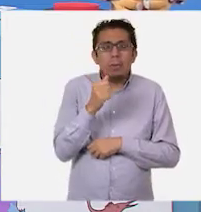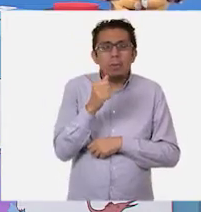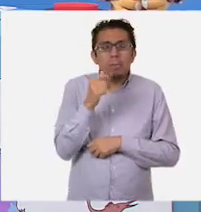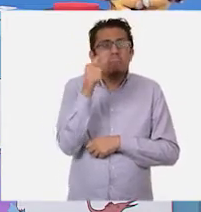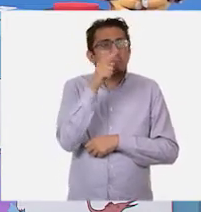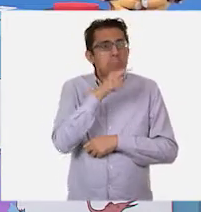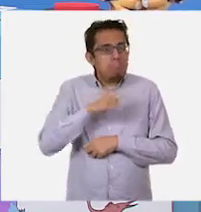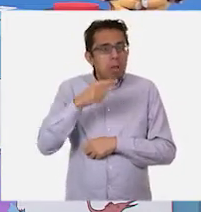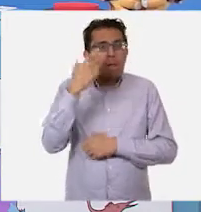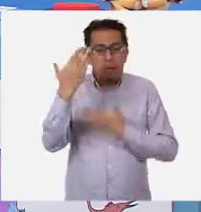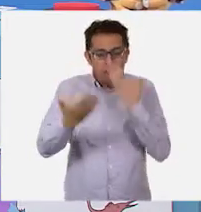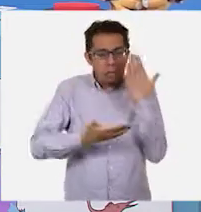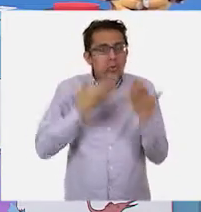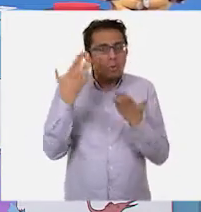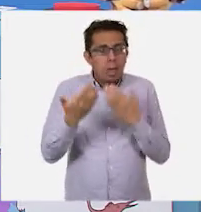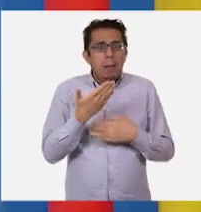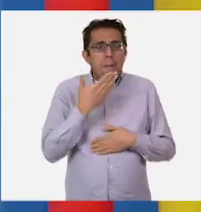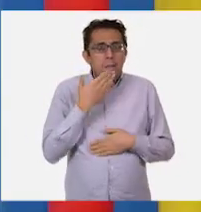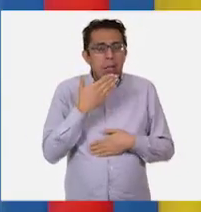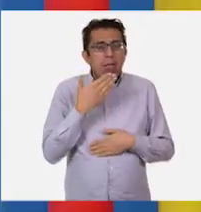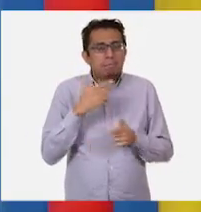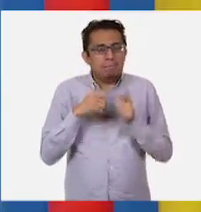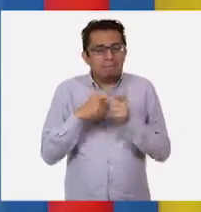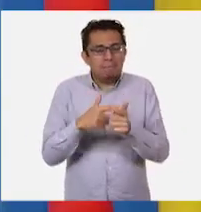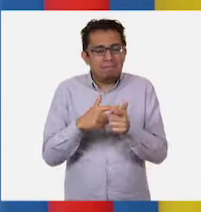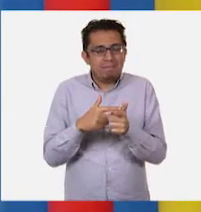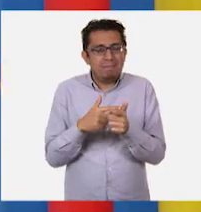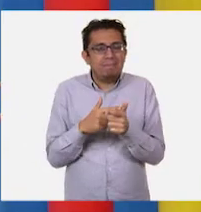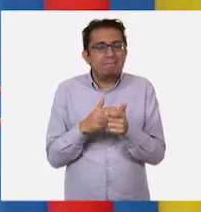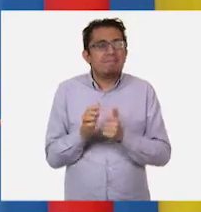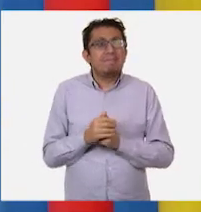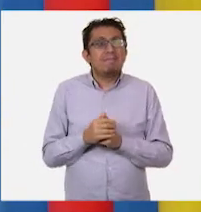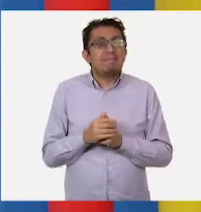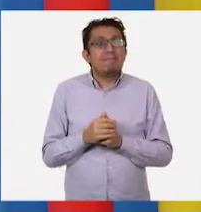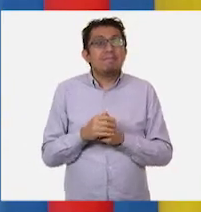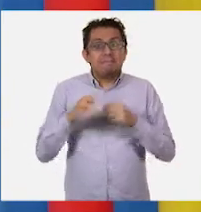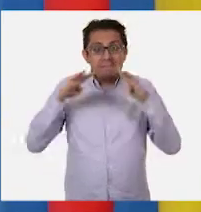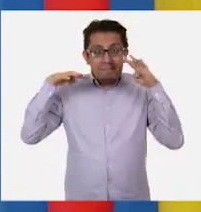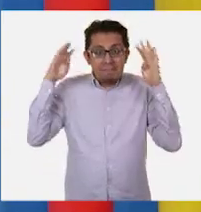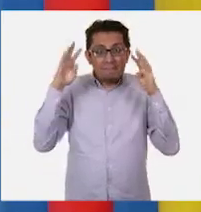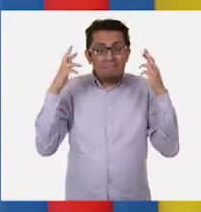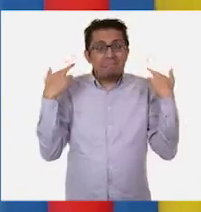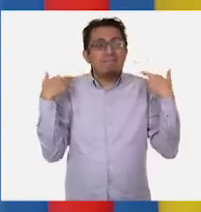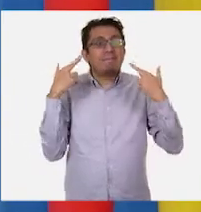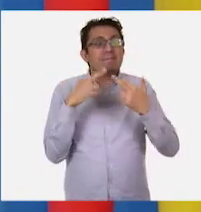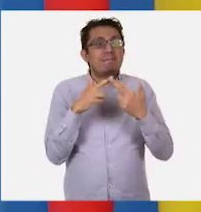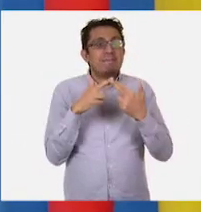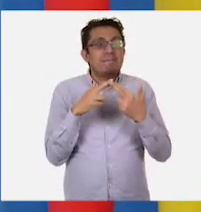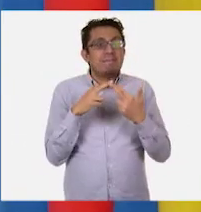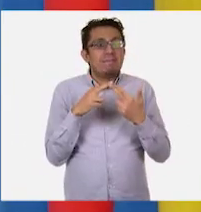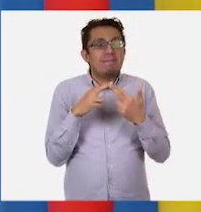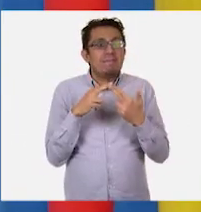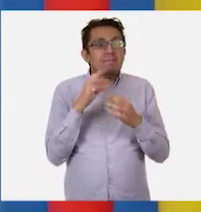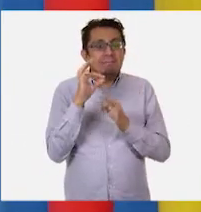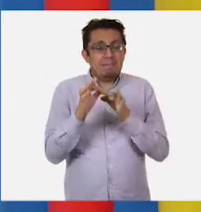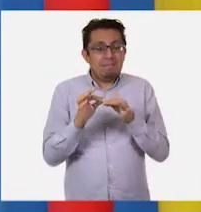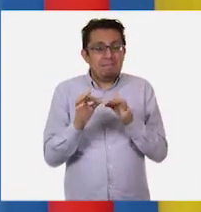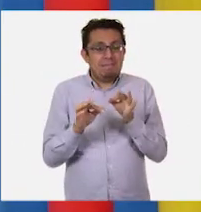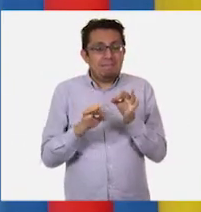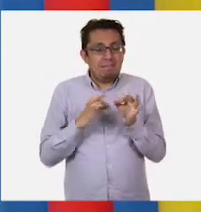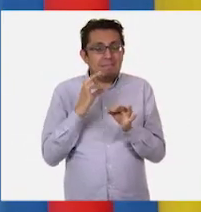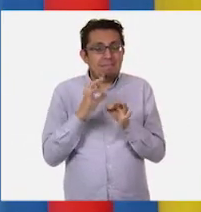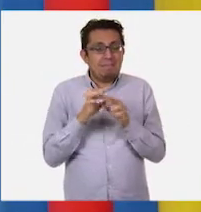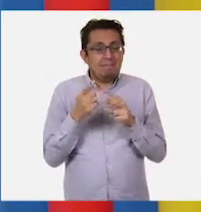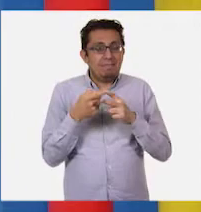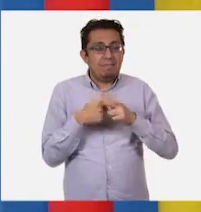bien. Sigamos adelante. Ajo Listo, maestro, pues estamos listos para empezar con la sesión